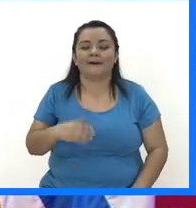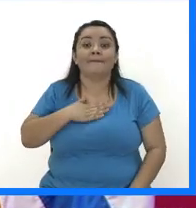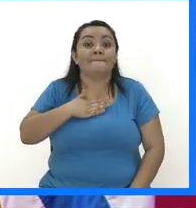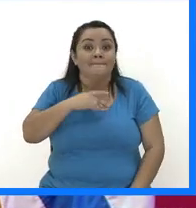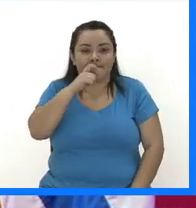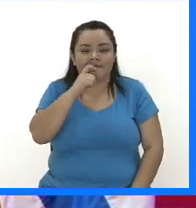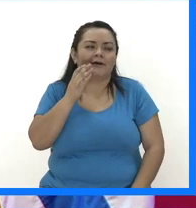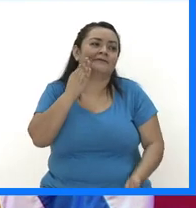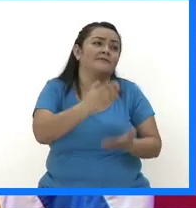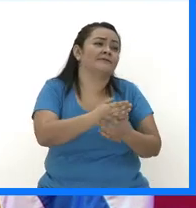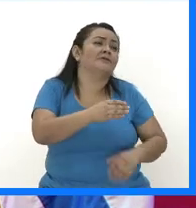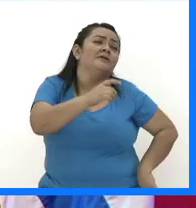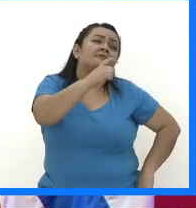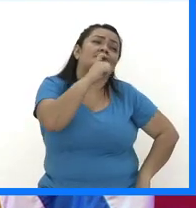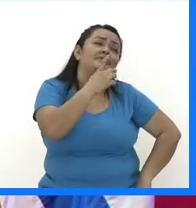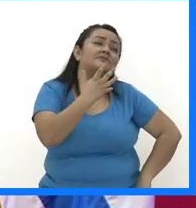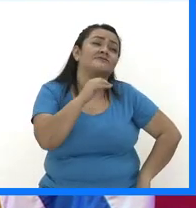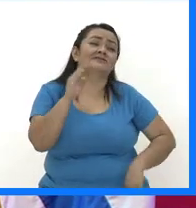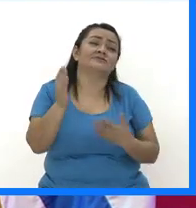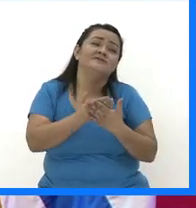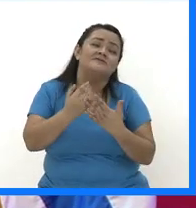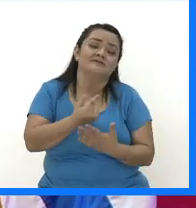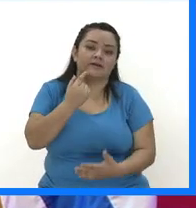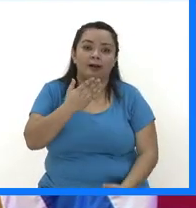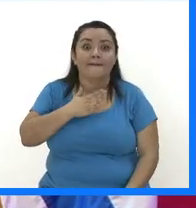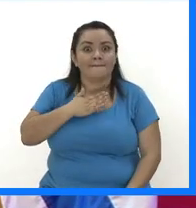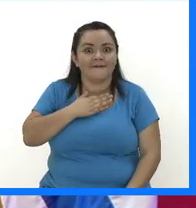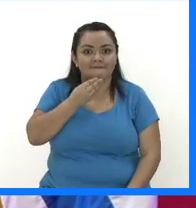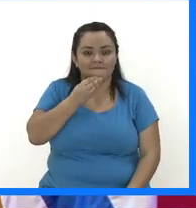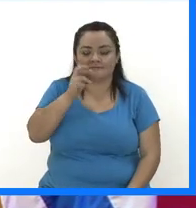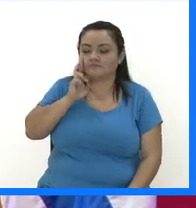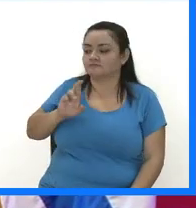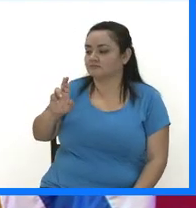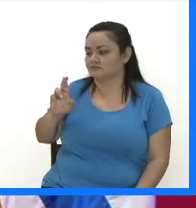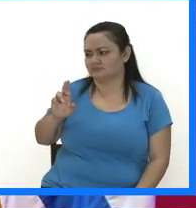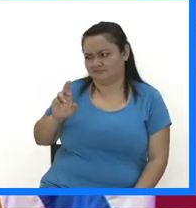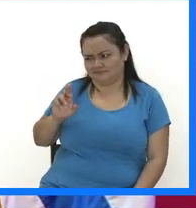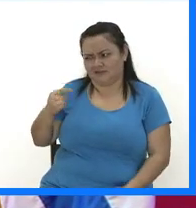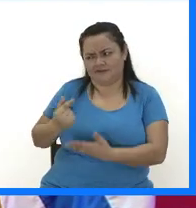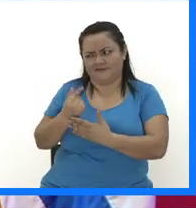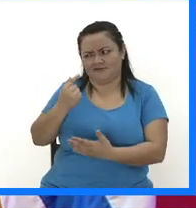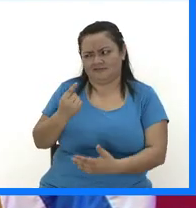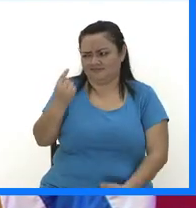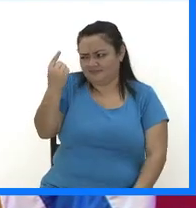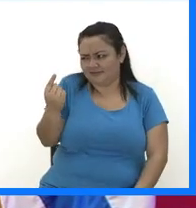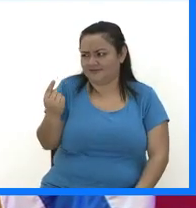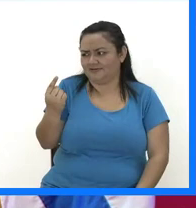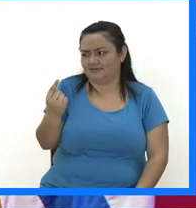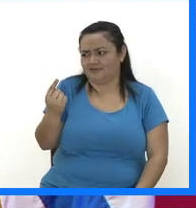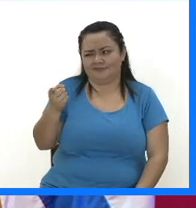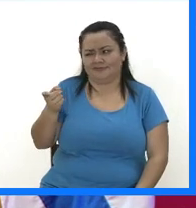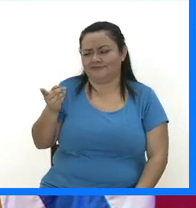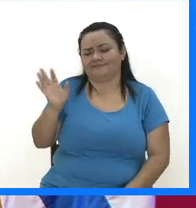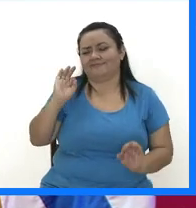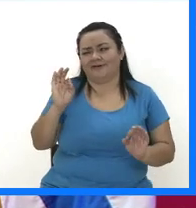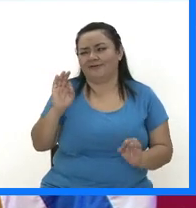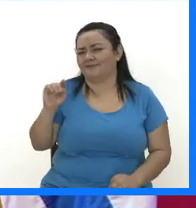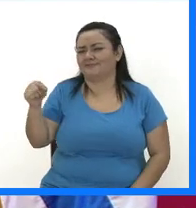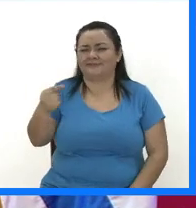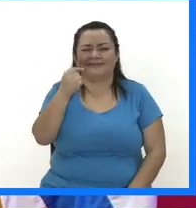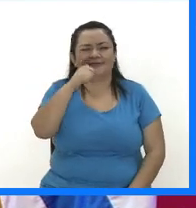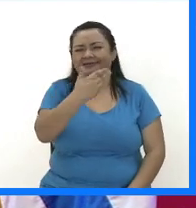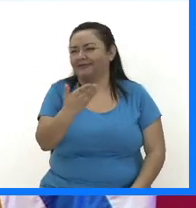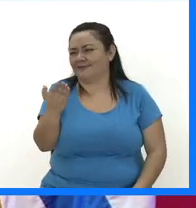papá llegó a decirle mira papá yo quiero estudiar la universidad esto fue lo que le contestó a la universidad a la gente le dijo usted mira la escuela